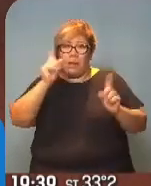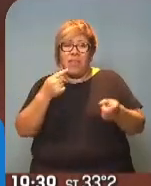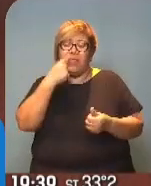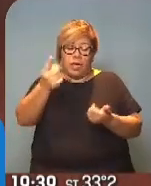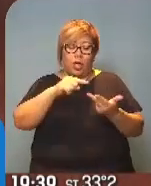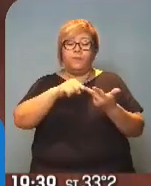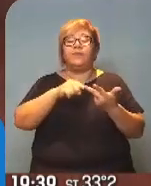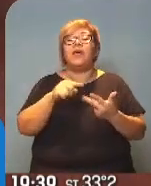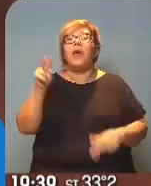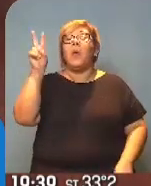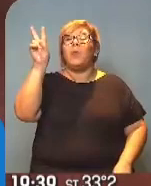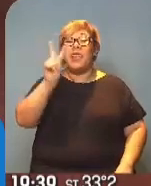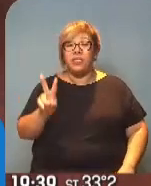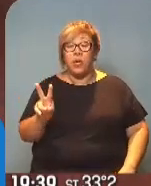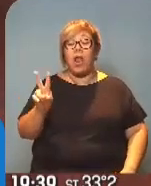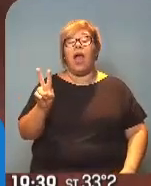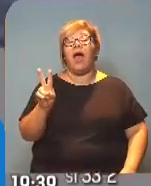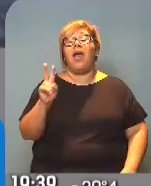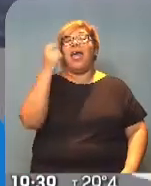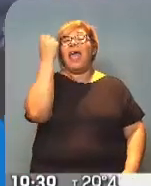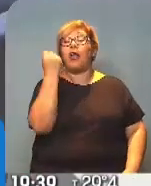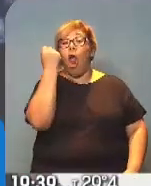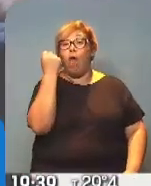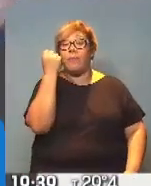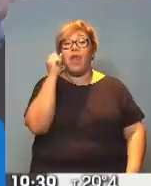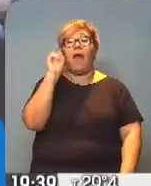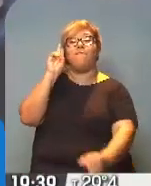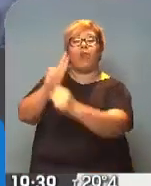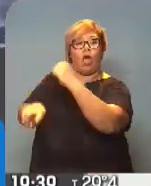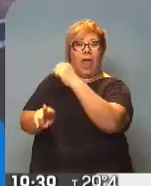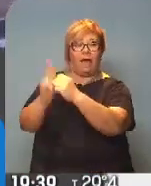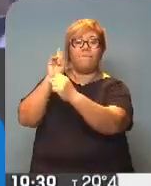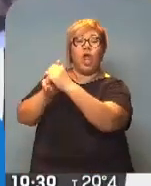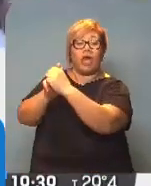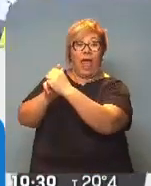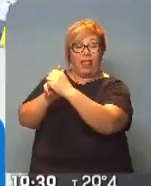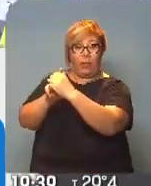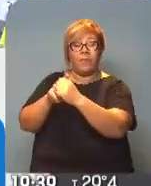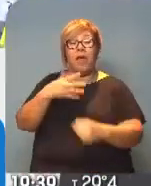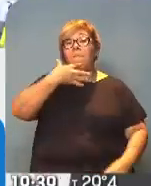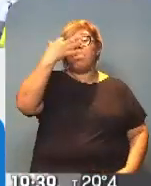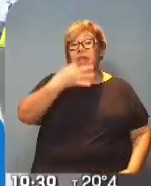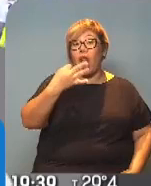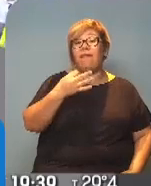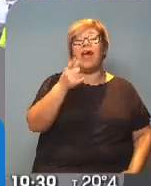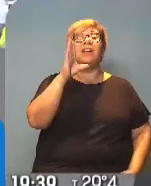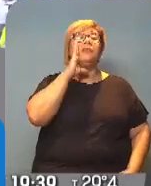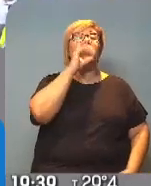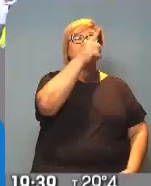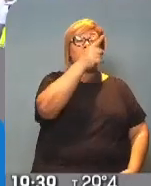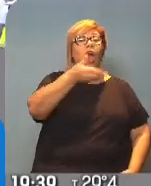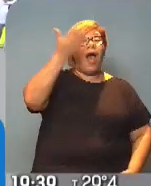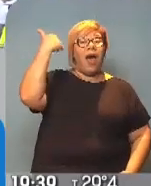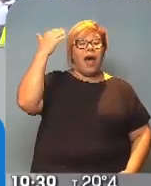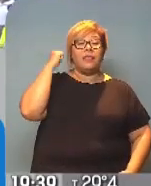gran falsedad. Casi la totalidad de las medidas económicas, de las sanciones económicas que tomaron los Estados Unidos, era contra